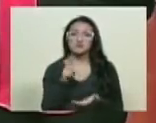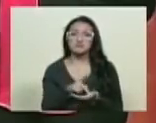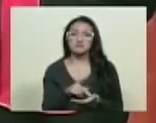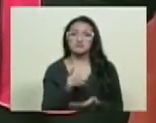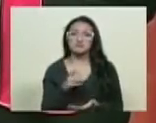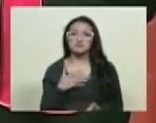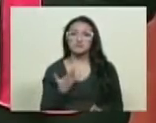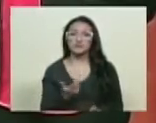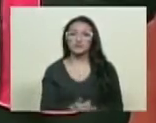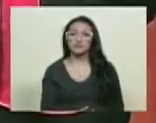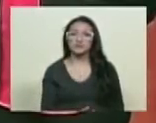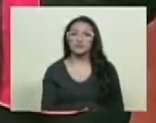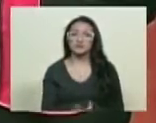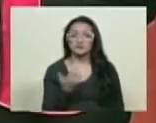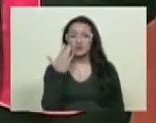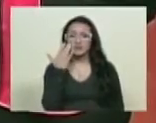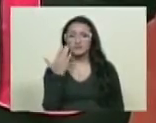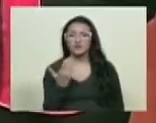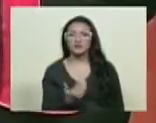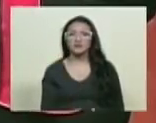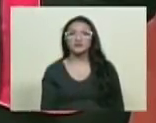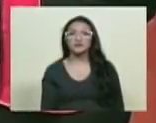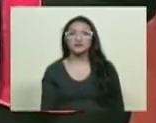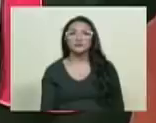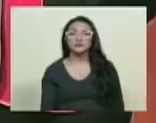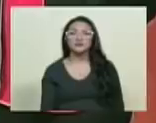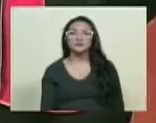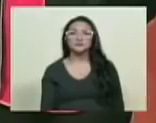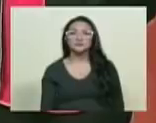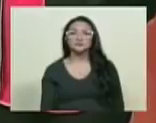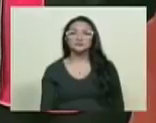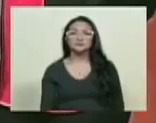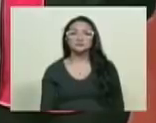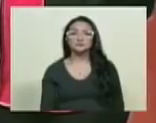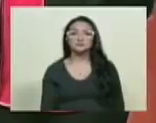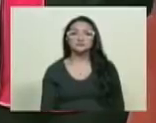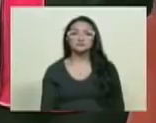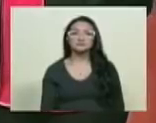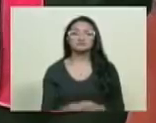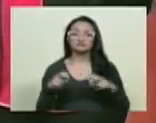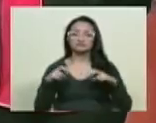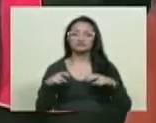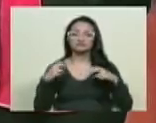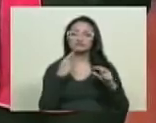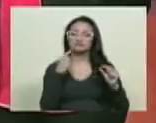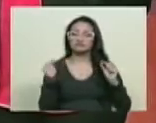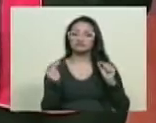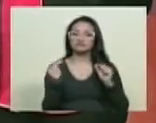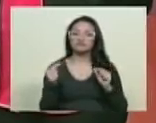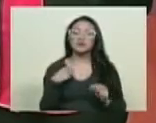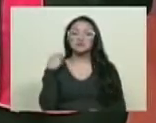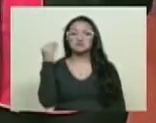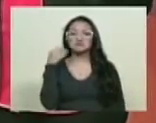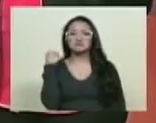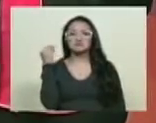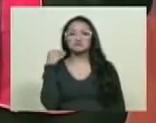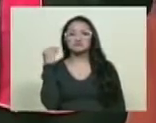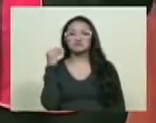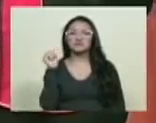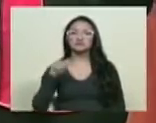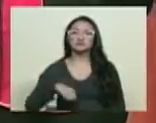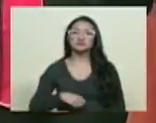ver a julio y a sentarme a hablar lo vamos a pensar